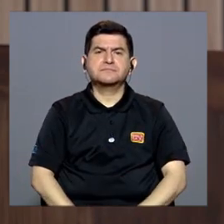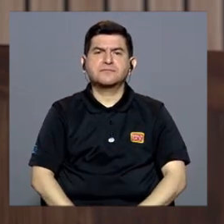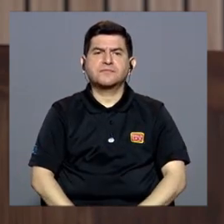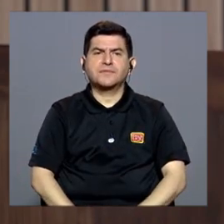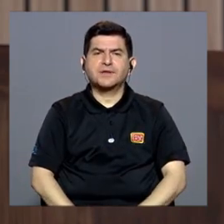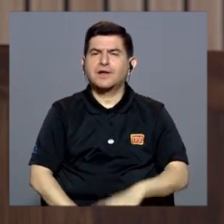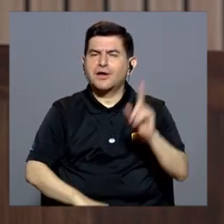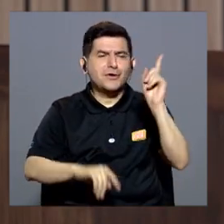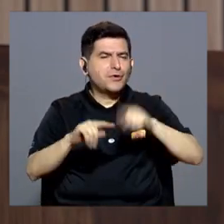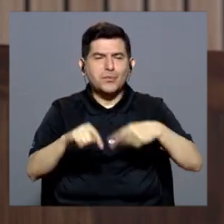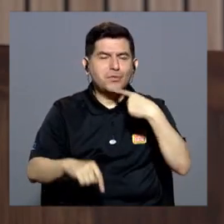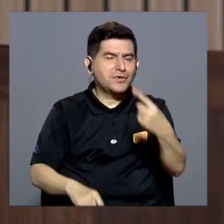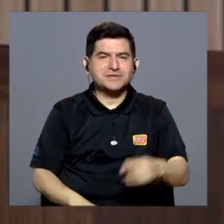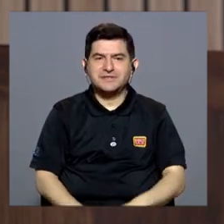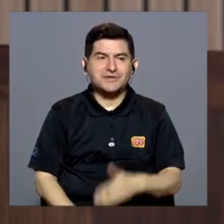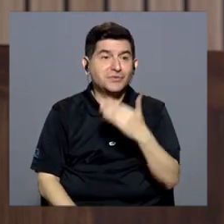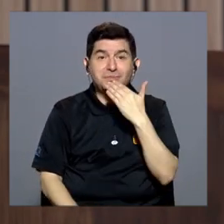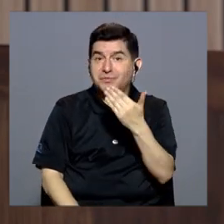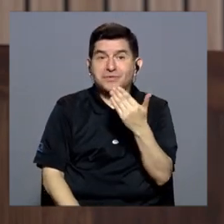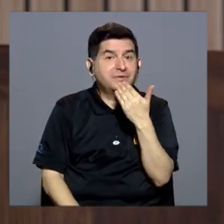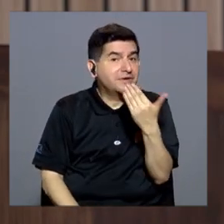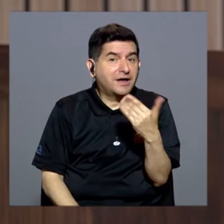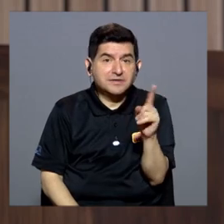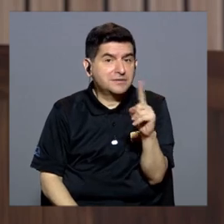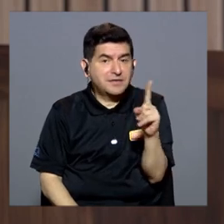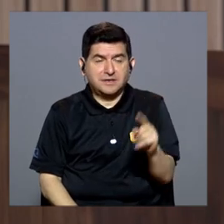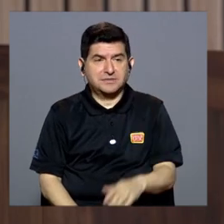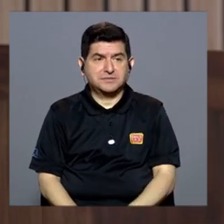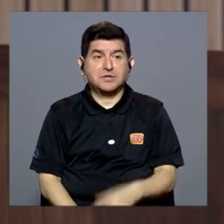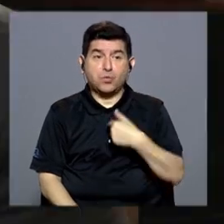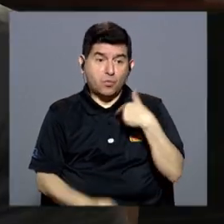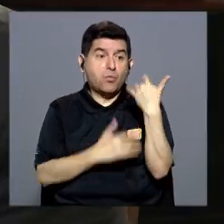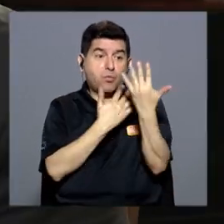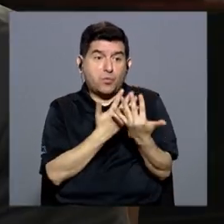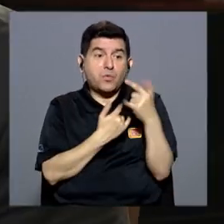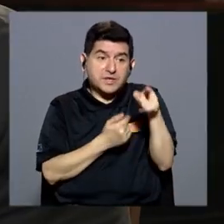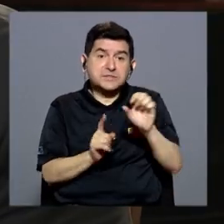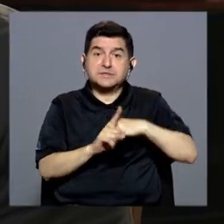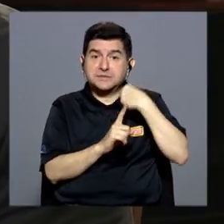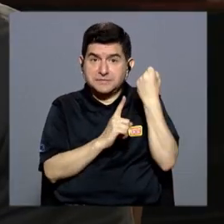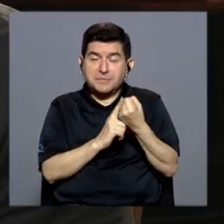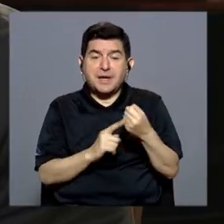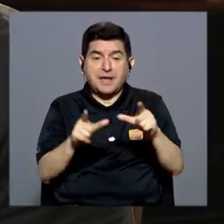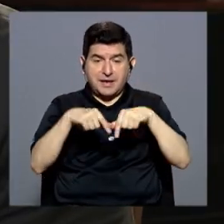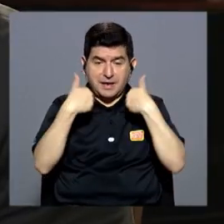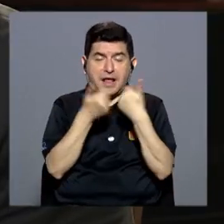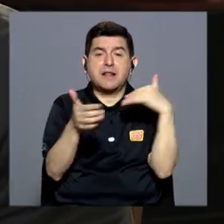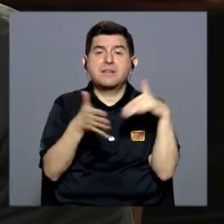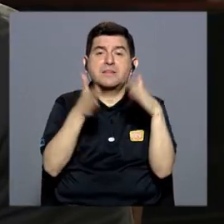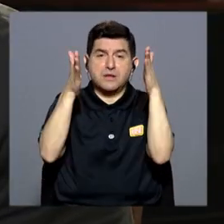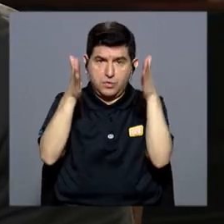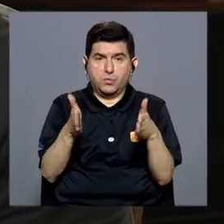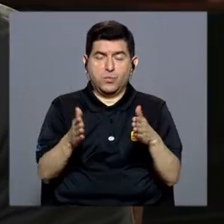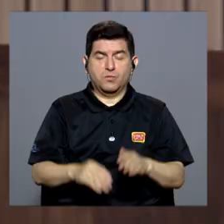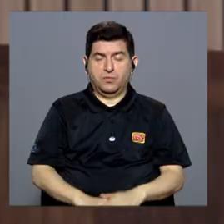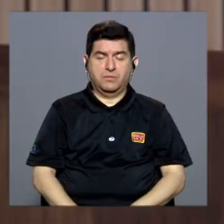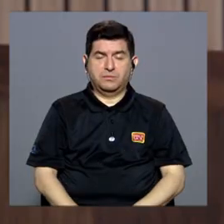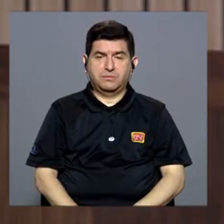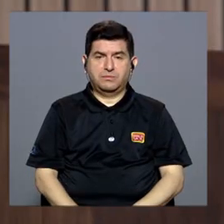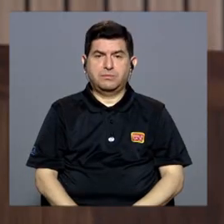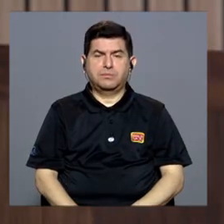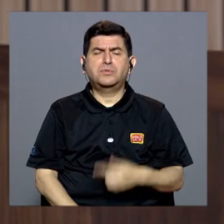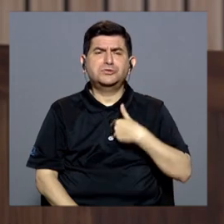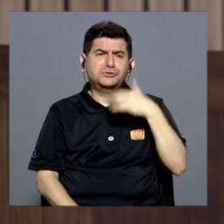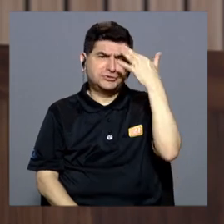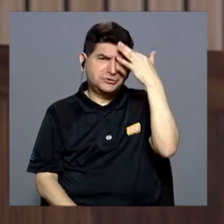no podría decir que es como agradecimiento, porque eso es como lo que uno esperaría, ¿verdad?, del grupo de estudiantes. Entonces, en ese sentido, yo